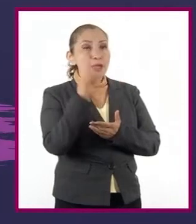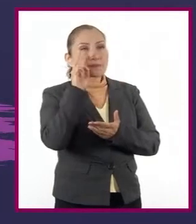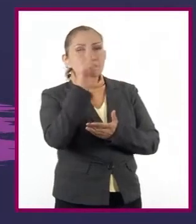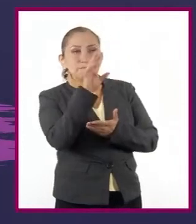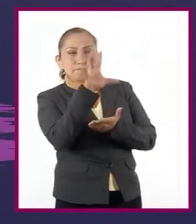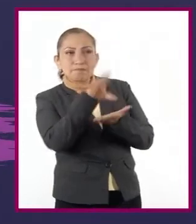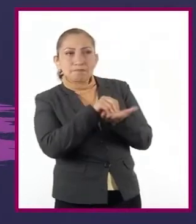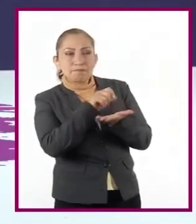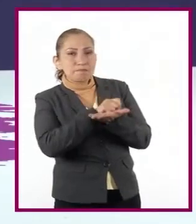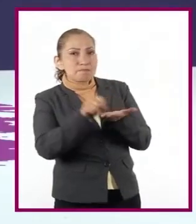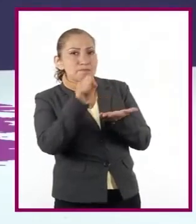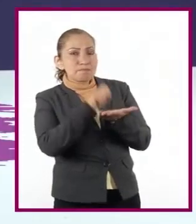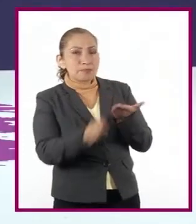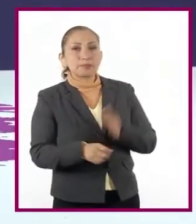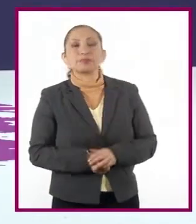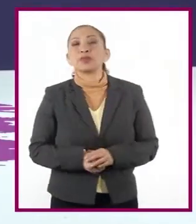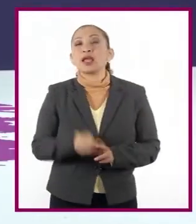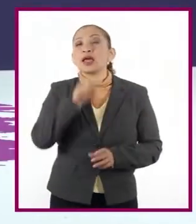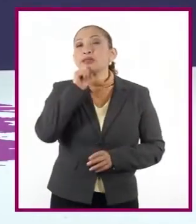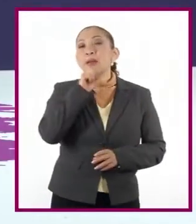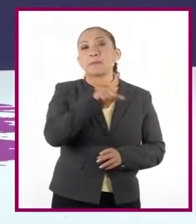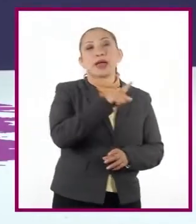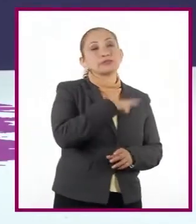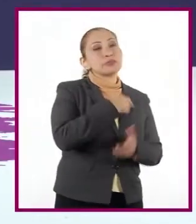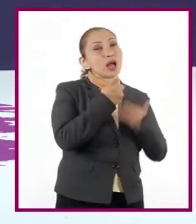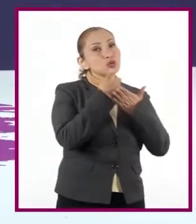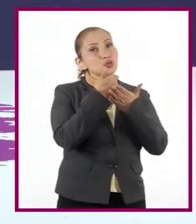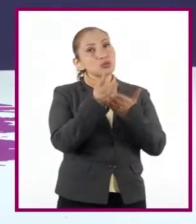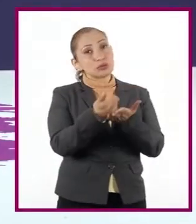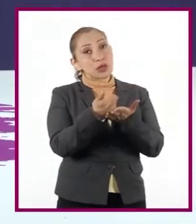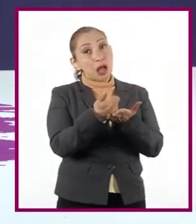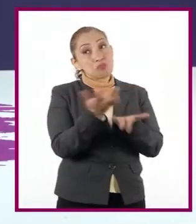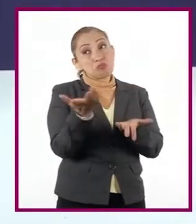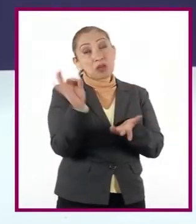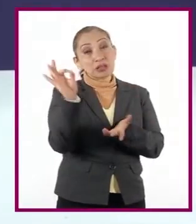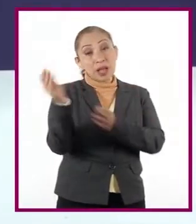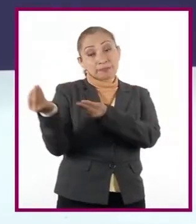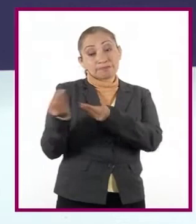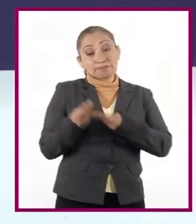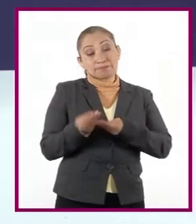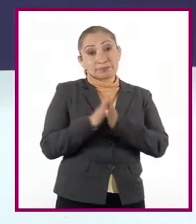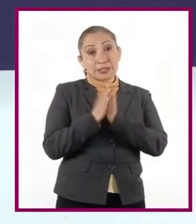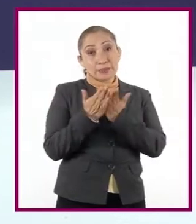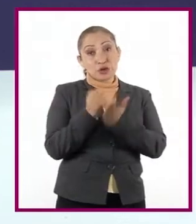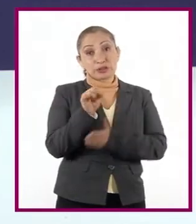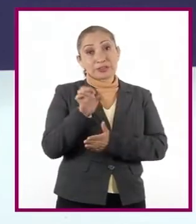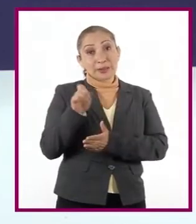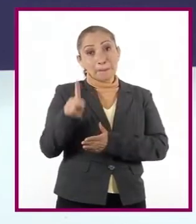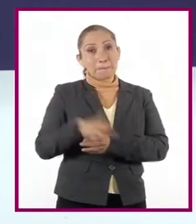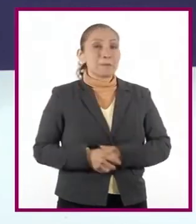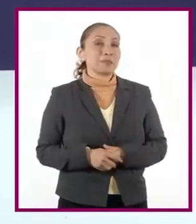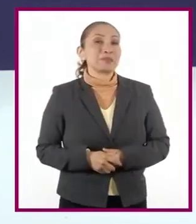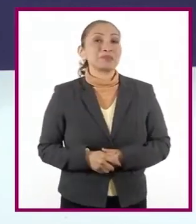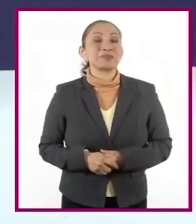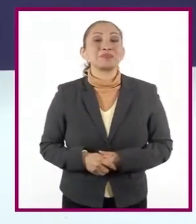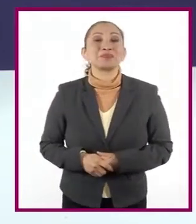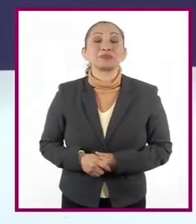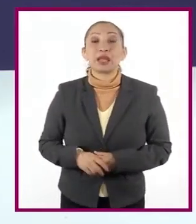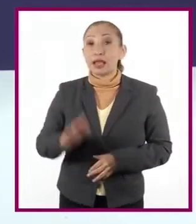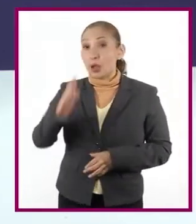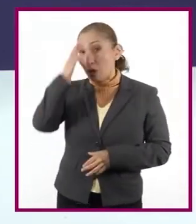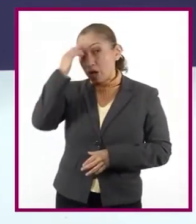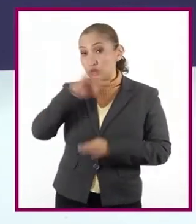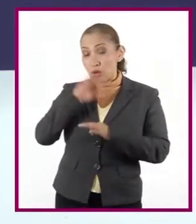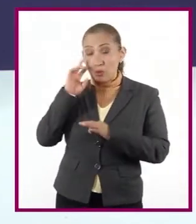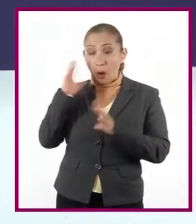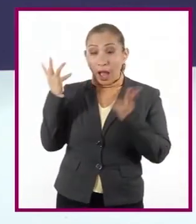notas. También podría ayudarles tener a la mano su libro de texto. Recuerden que todo lo